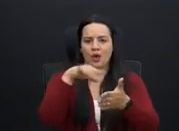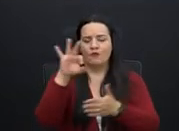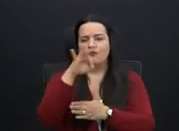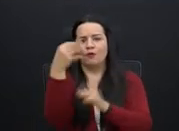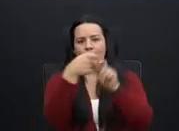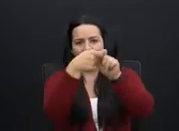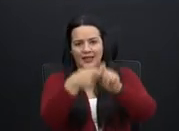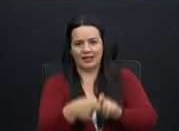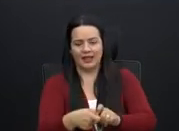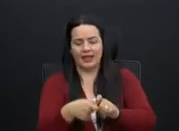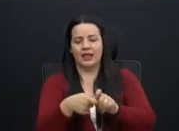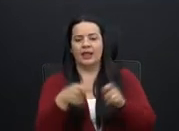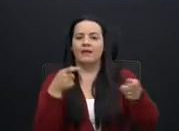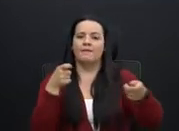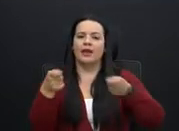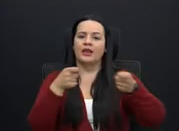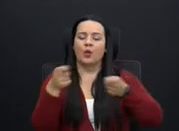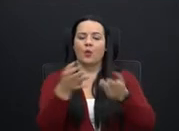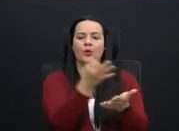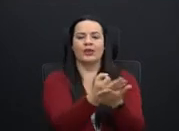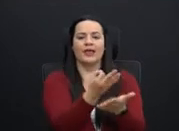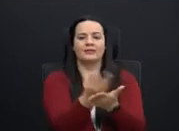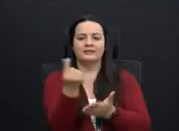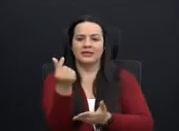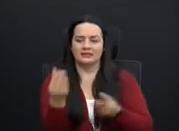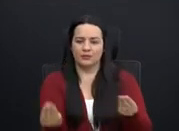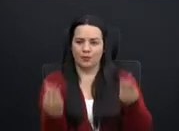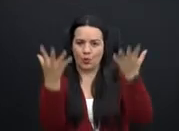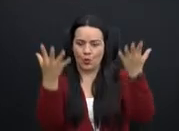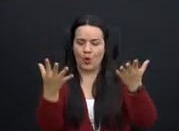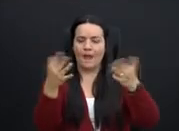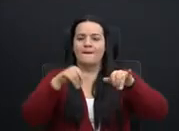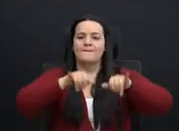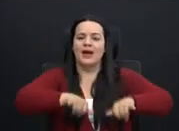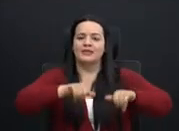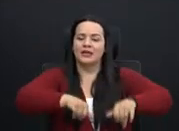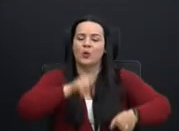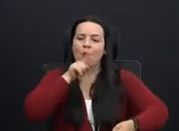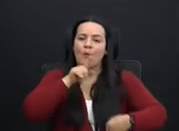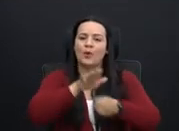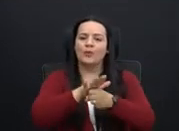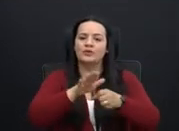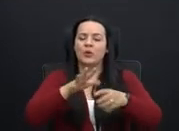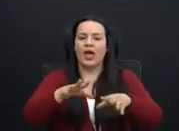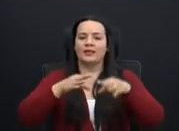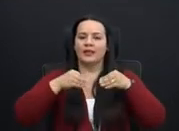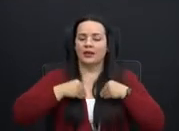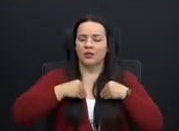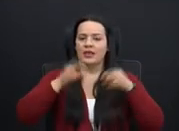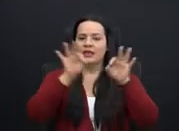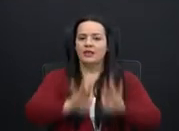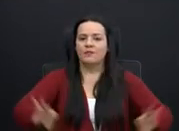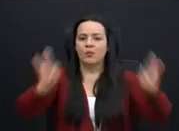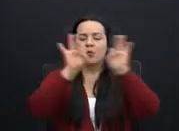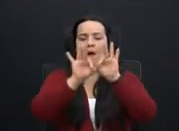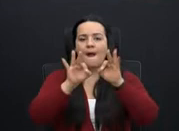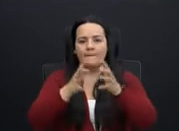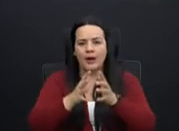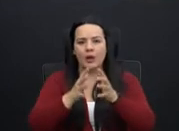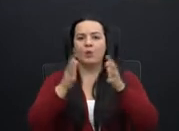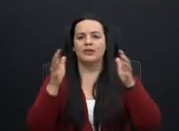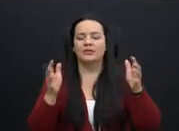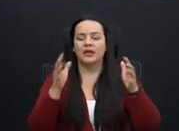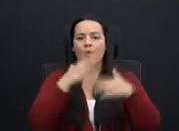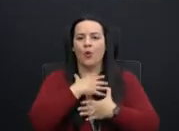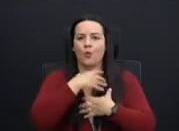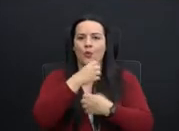de las finanzas públicas. Mantener los compromisos que se han adquirido es indispensable para aumentar la confianza en nuestro